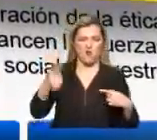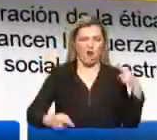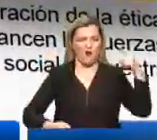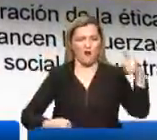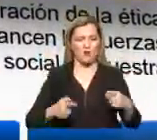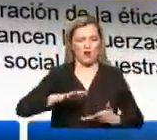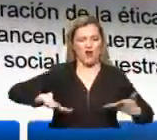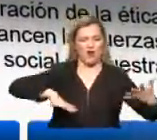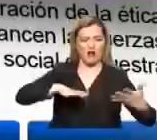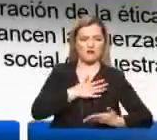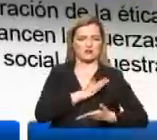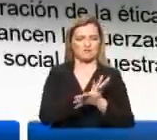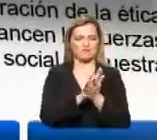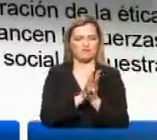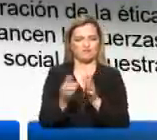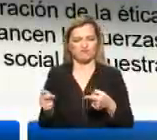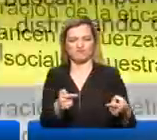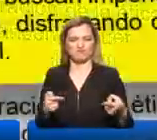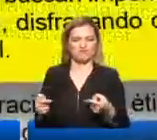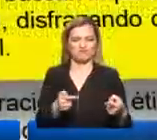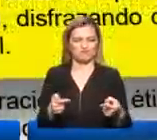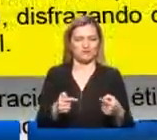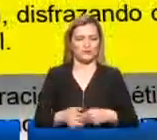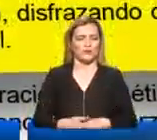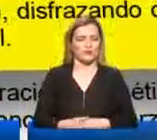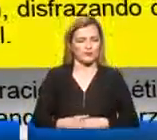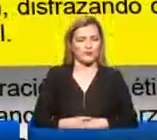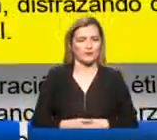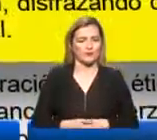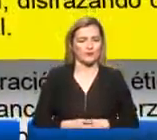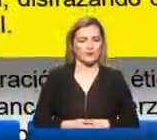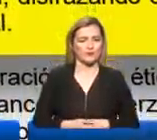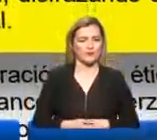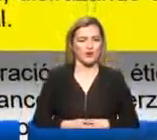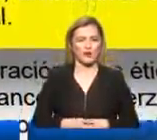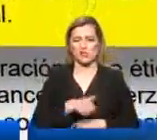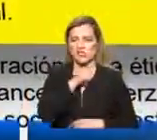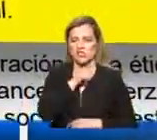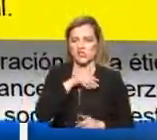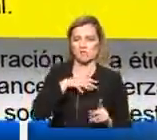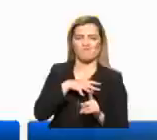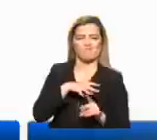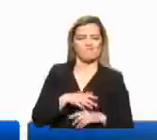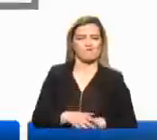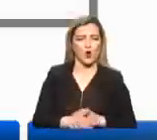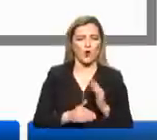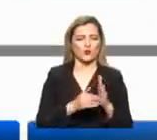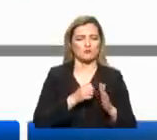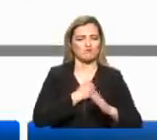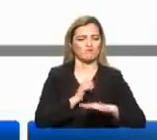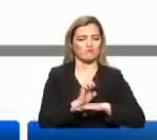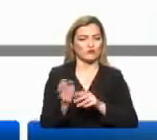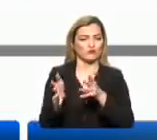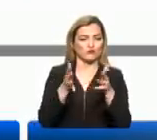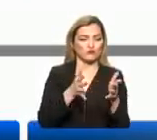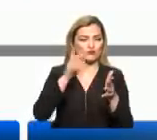caos, desconfianza y confrontación, disfrazando de acción política sus prácticas delictivas contra el interés nacional. Pedro Pablo Duarte,